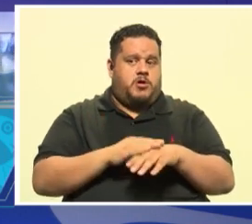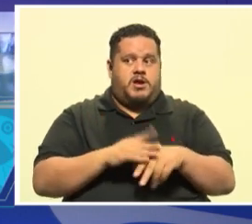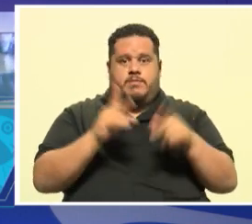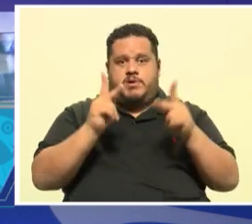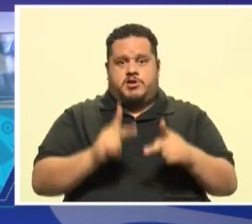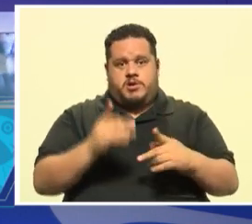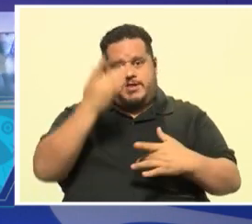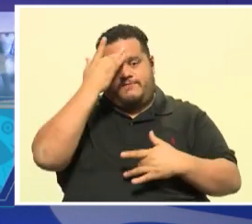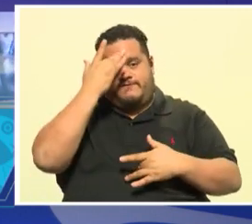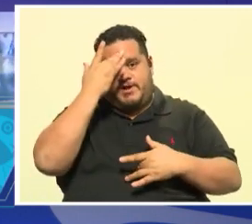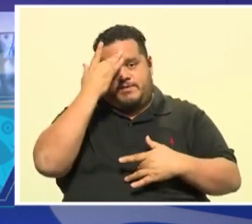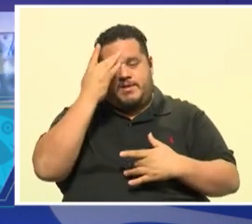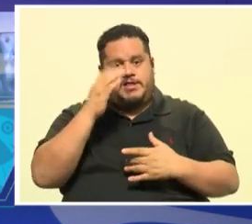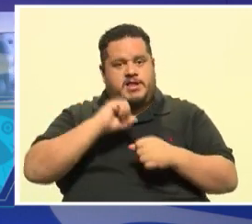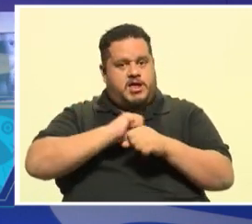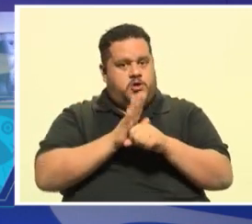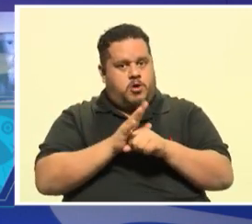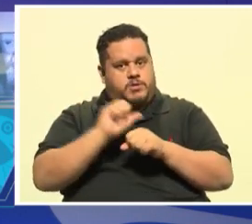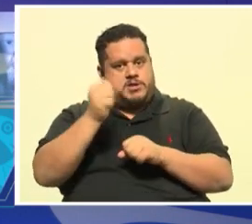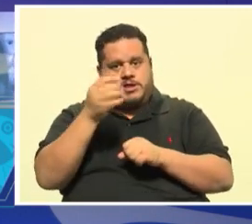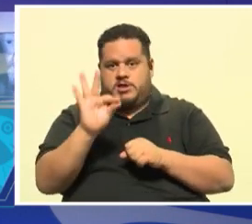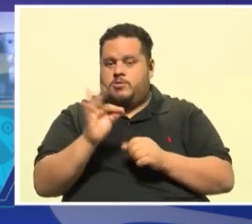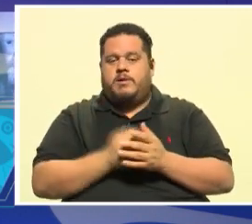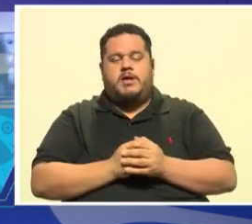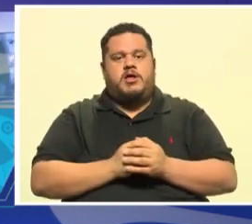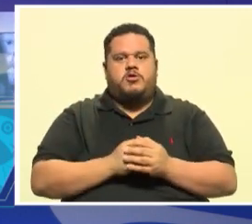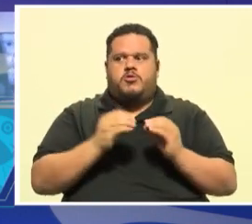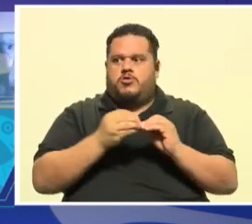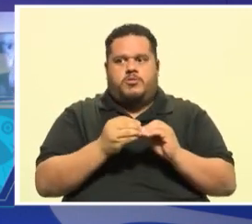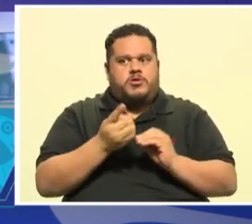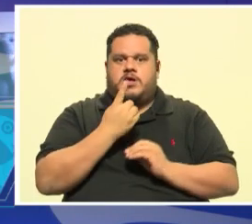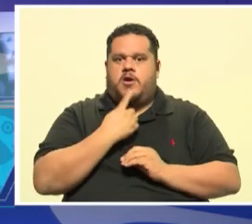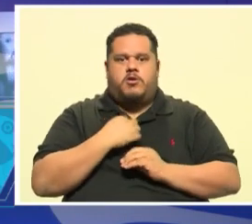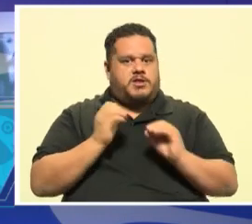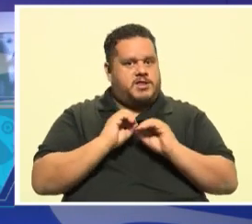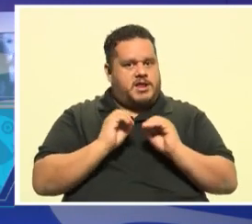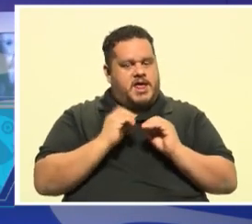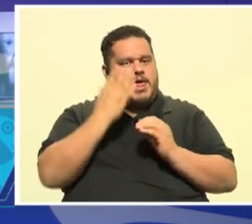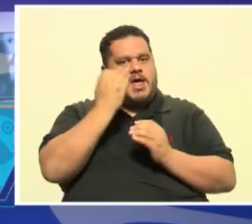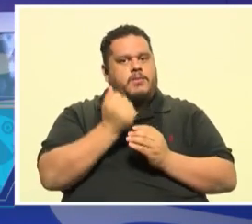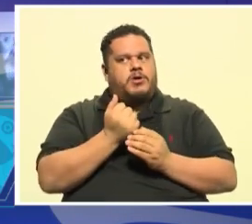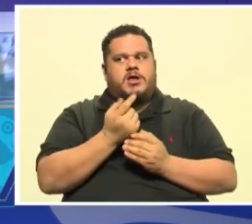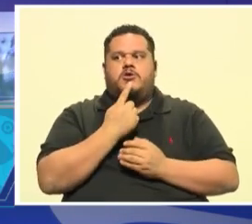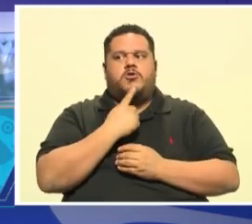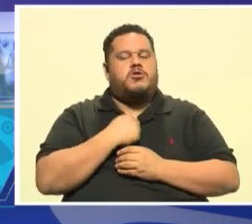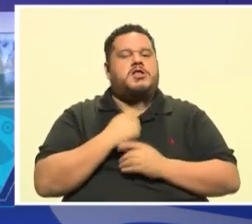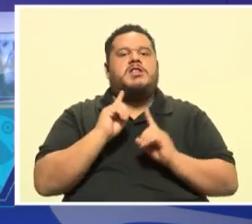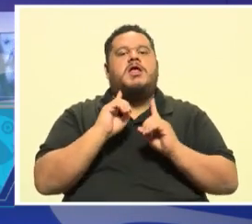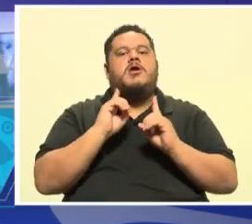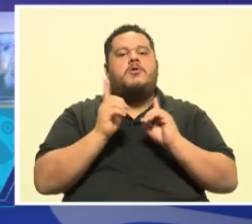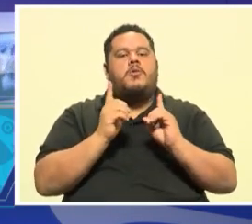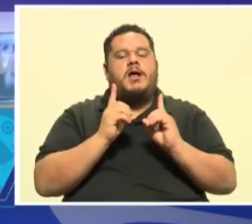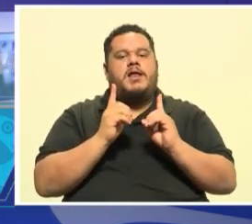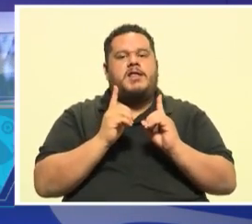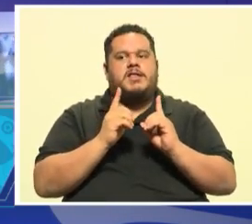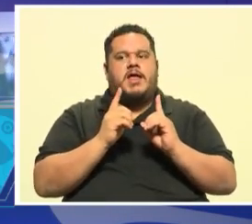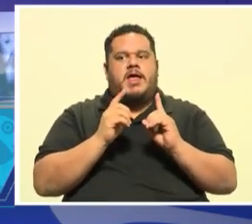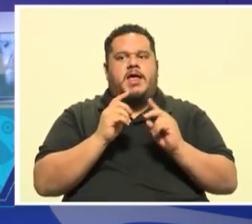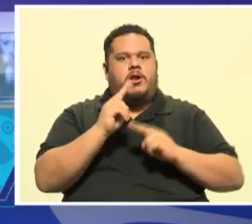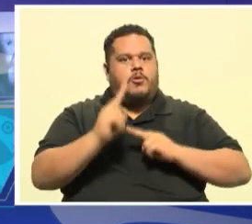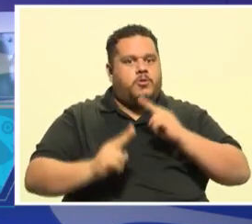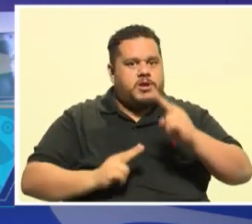el Holocausto, ¿verdad? Son imágenes difíciles de creer que sean contemporáneas y